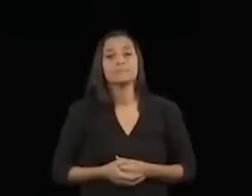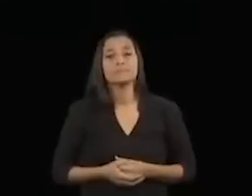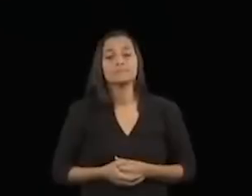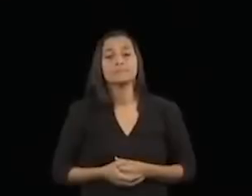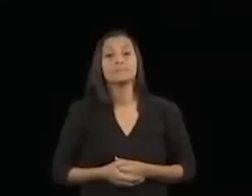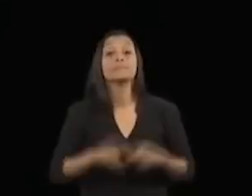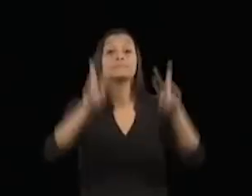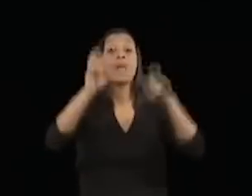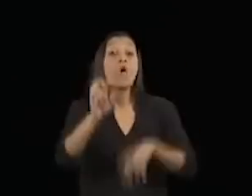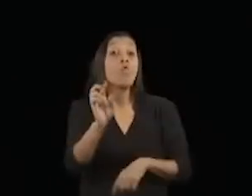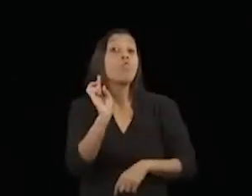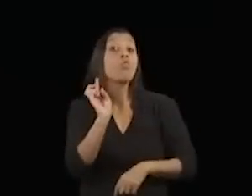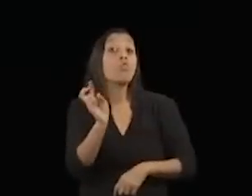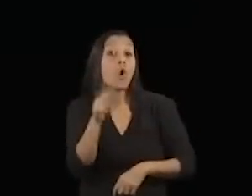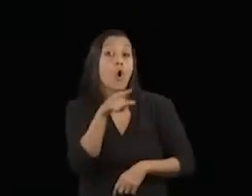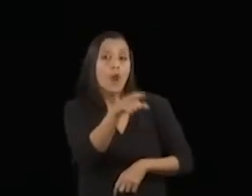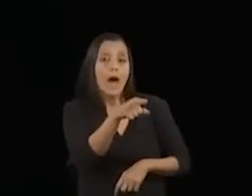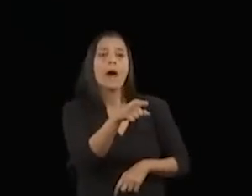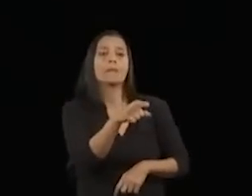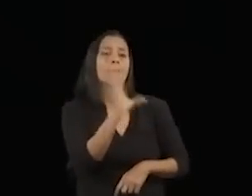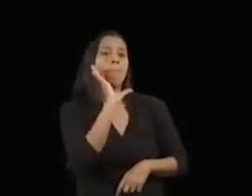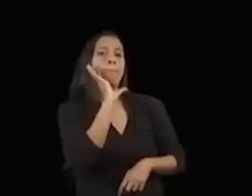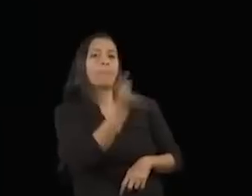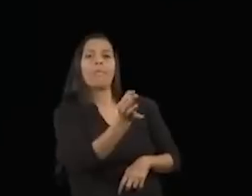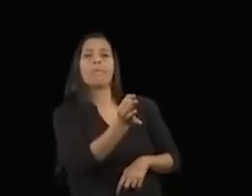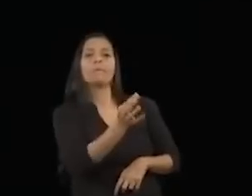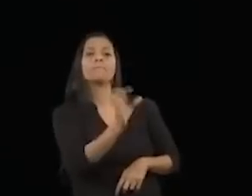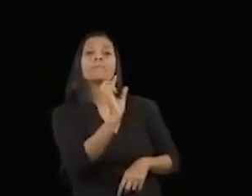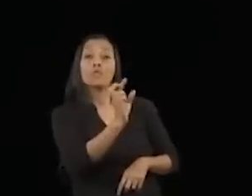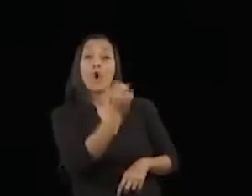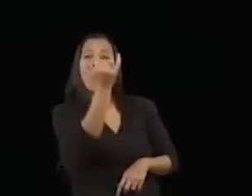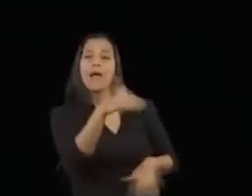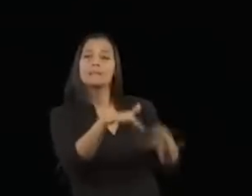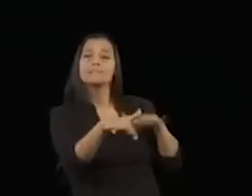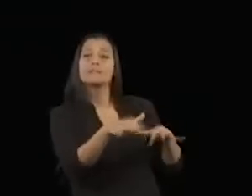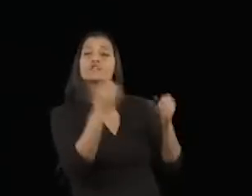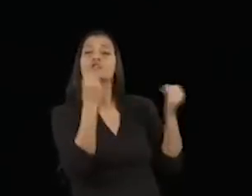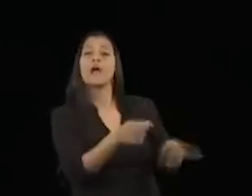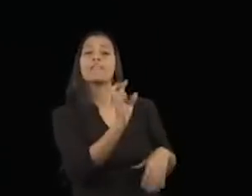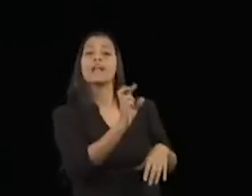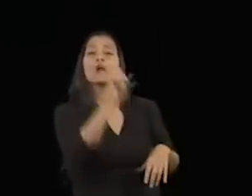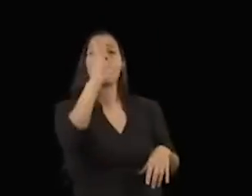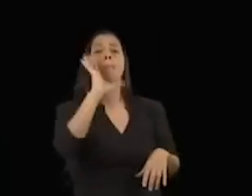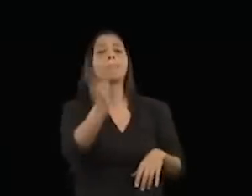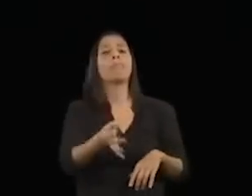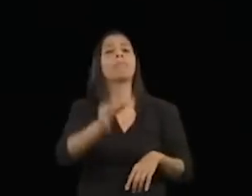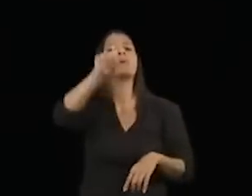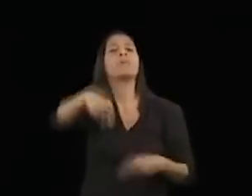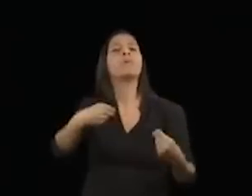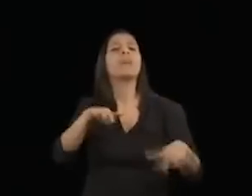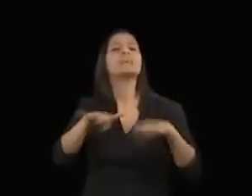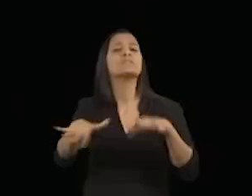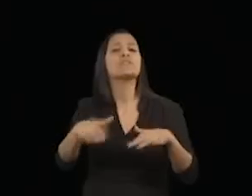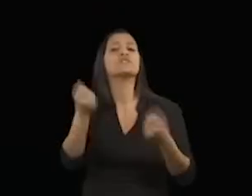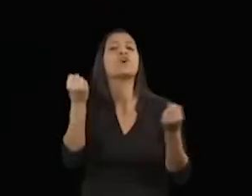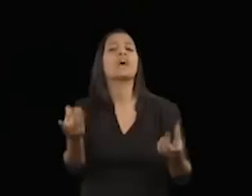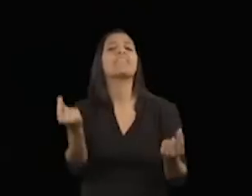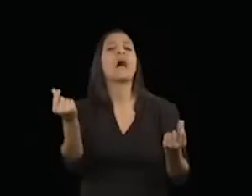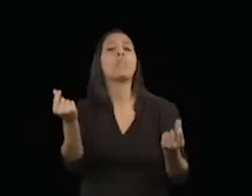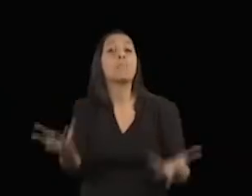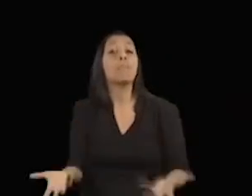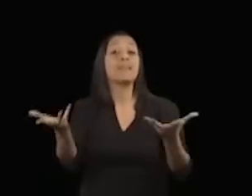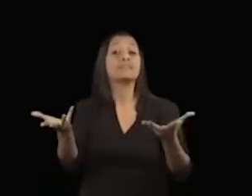el dólar es un indicador adelantado de lo que puede pasar en materia de precios. Consecuentemente, ustedes ahí, digamos,